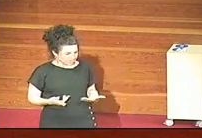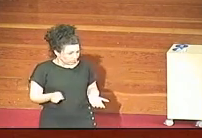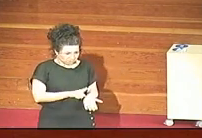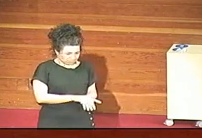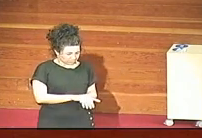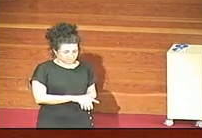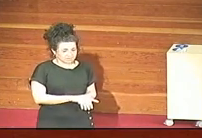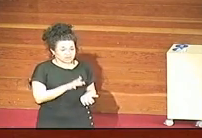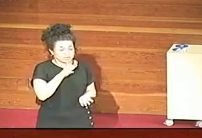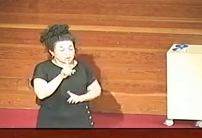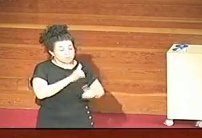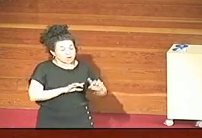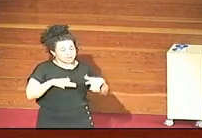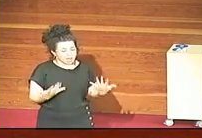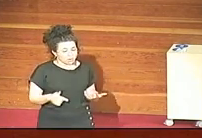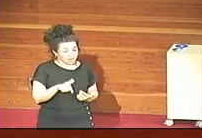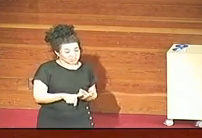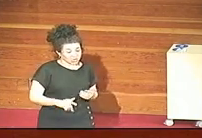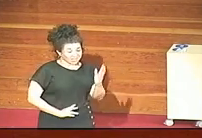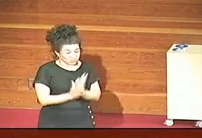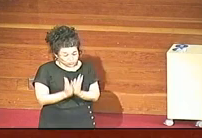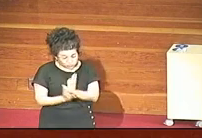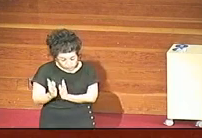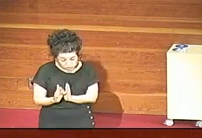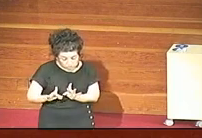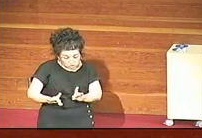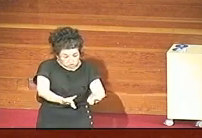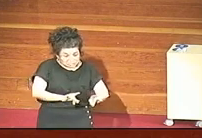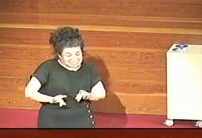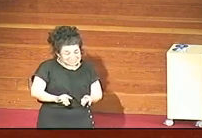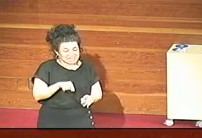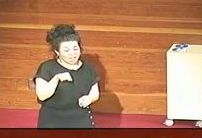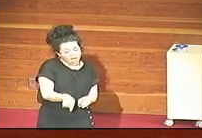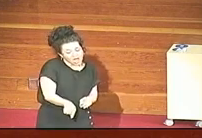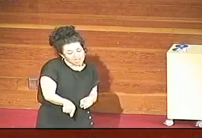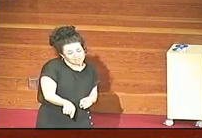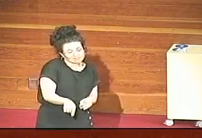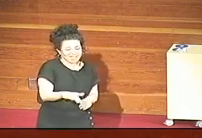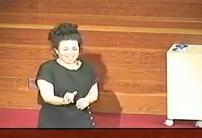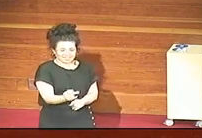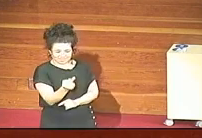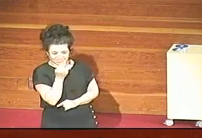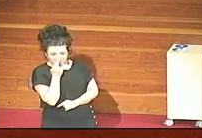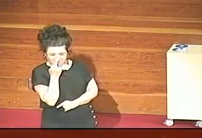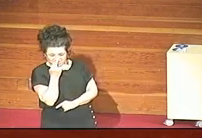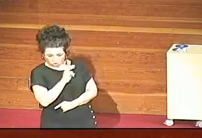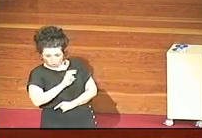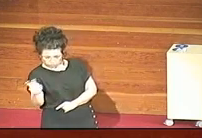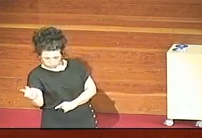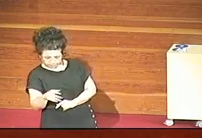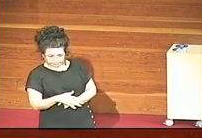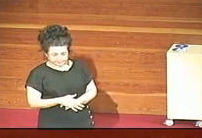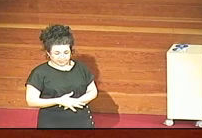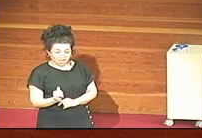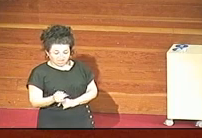muchos de esos suelos quemados algunos tienen intereses detrás porque bueno pues hay intereses